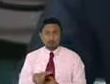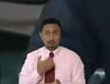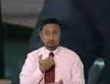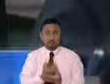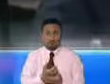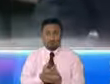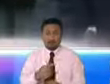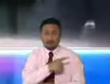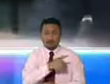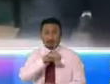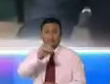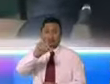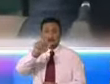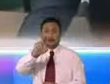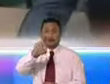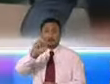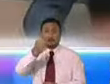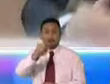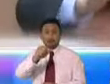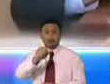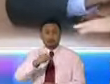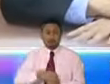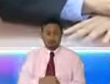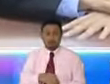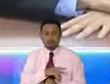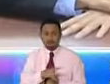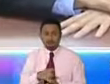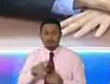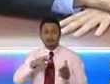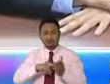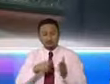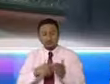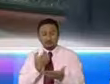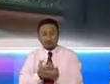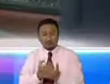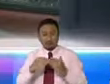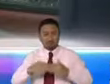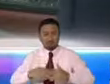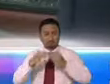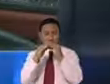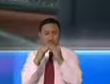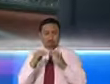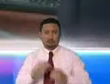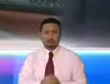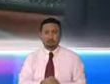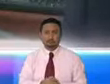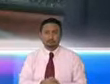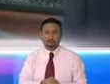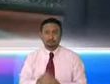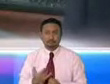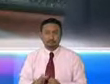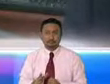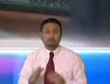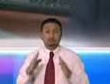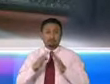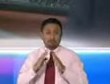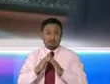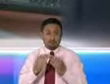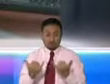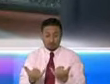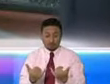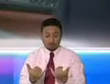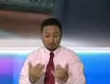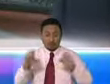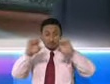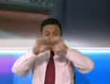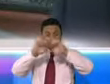Pablo Dávalos las traduce en indicadores de recuperación económica. Los hogares están consumiendo, las empresas